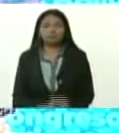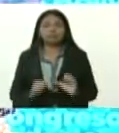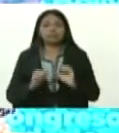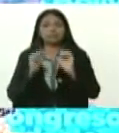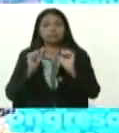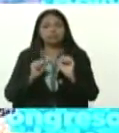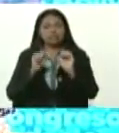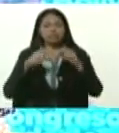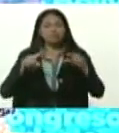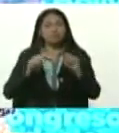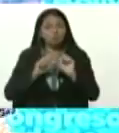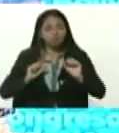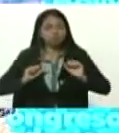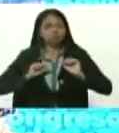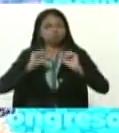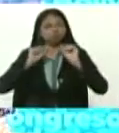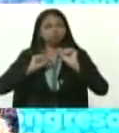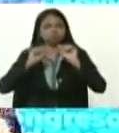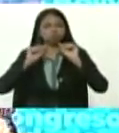Avanzar, avanzar.